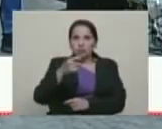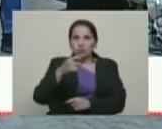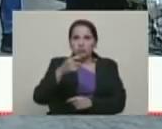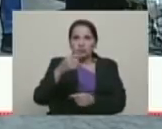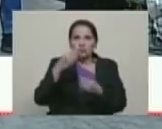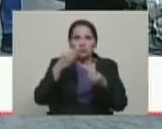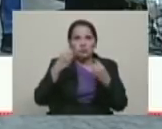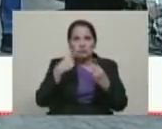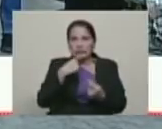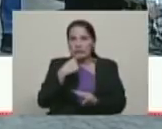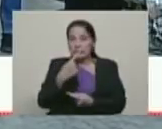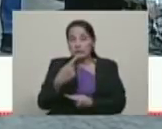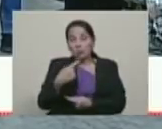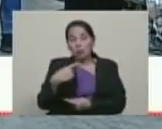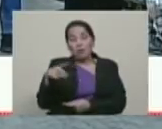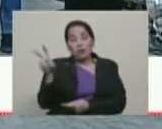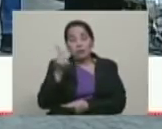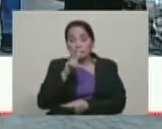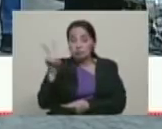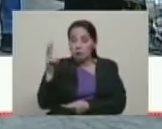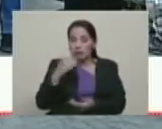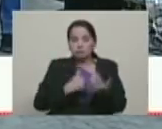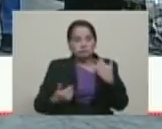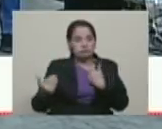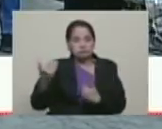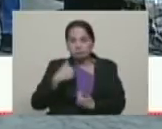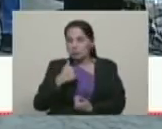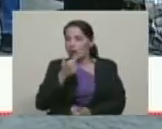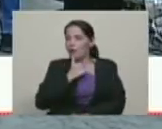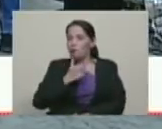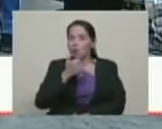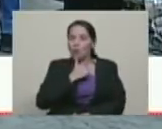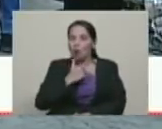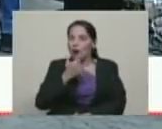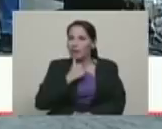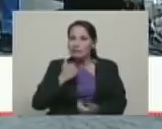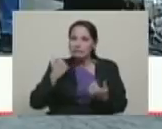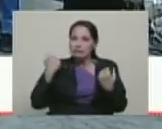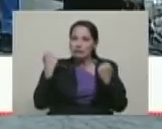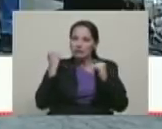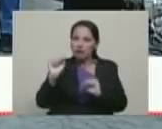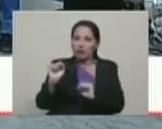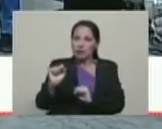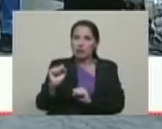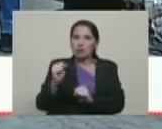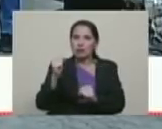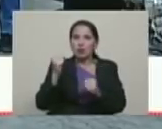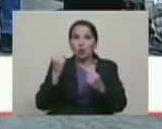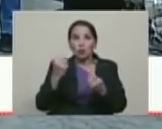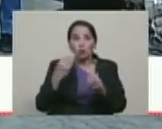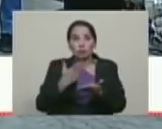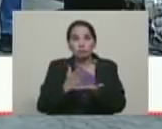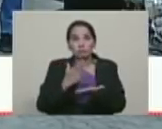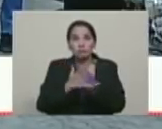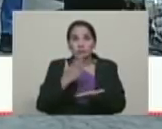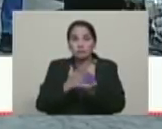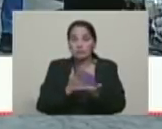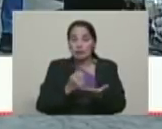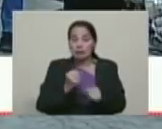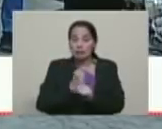Cristo decimos, Venezuela resistirá, Venezuela enfrentará toda esta agresión y Venezuela a través del